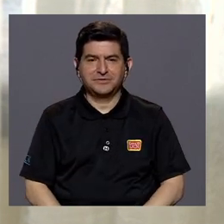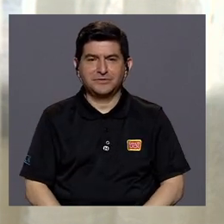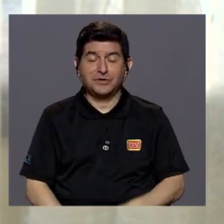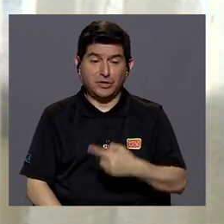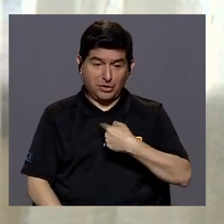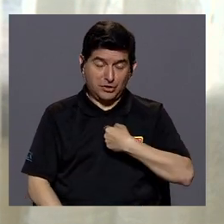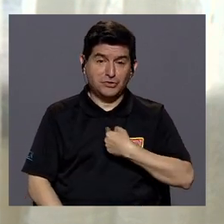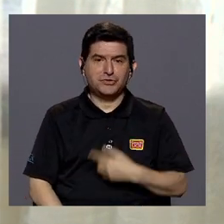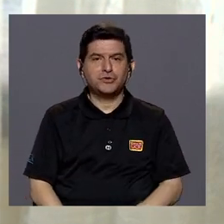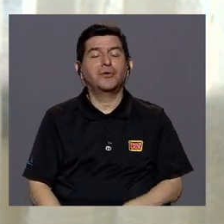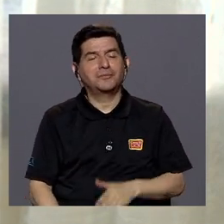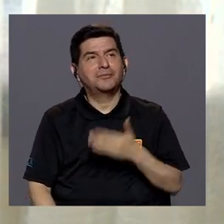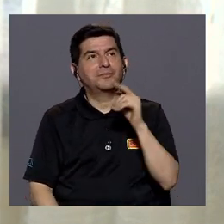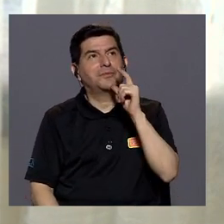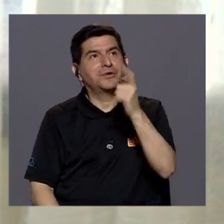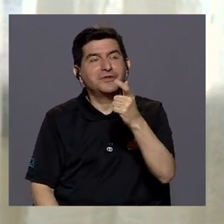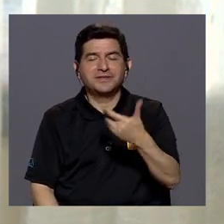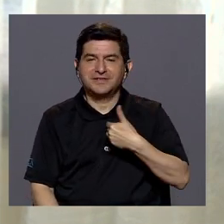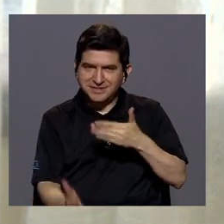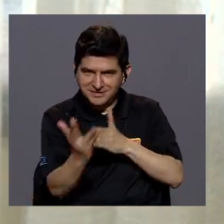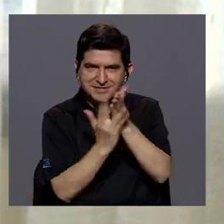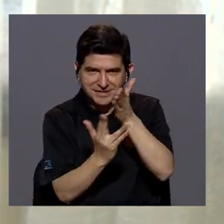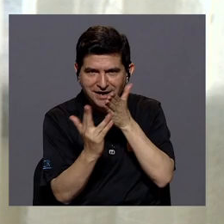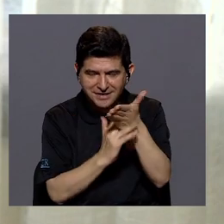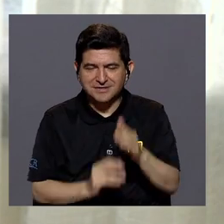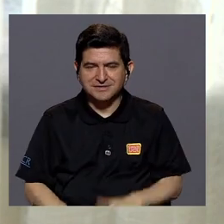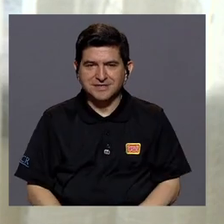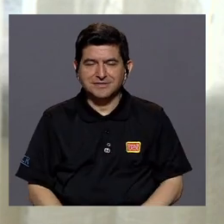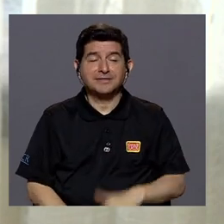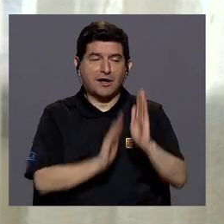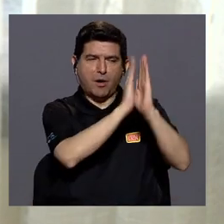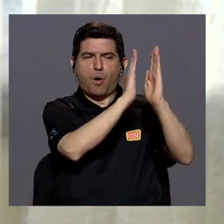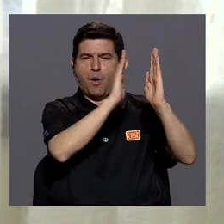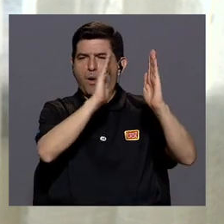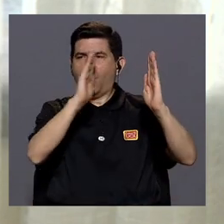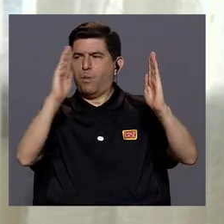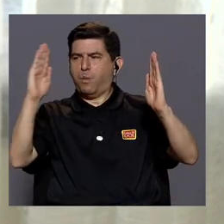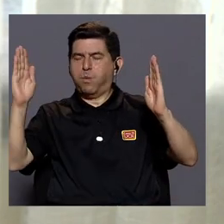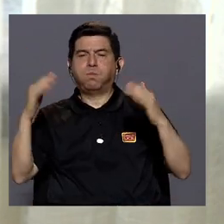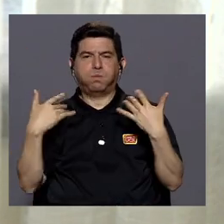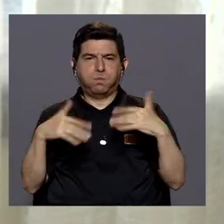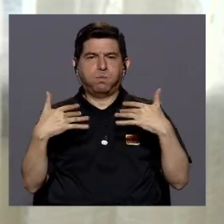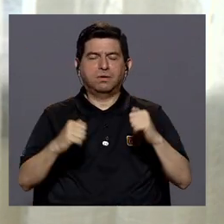dicha, tenía acceso en ese tiempo a una gran biblioteca.